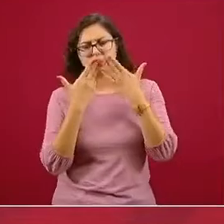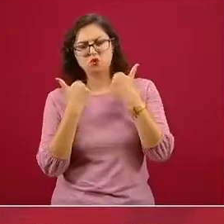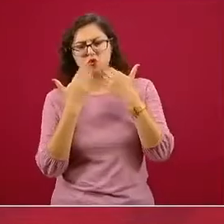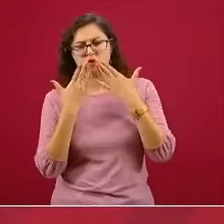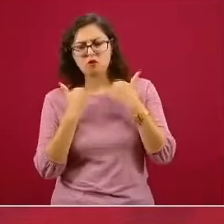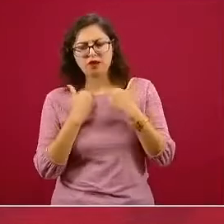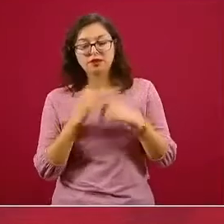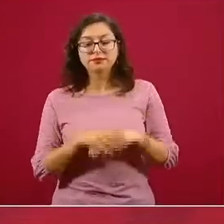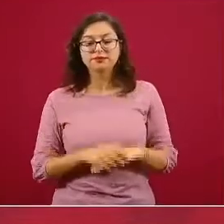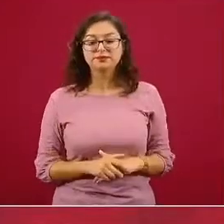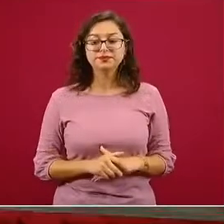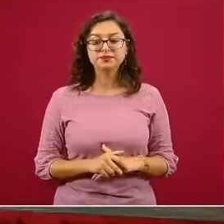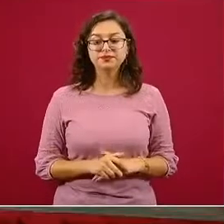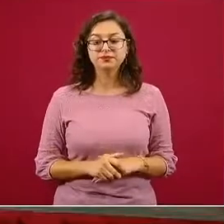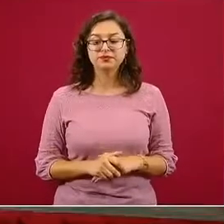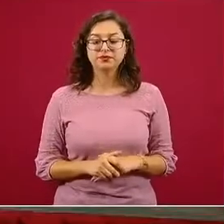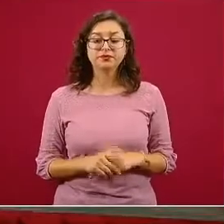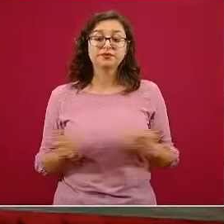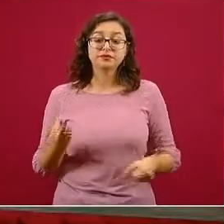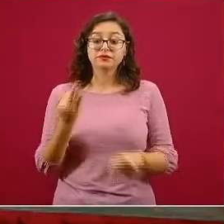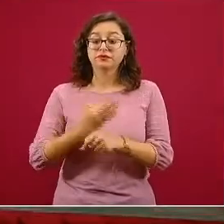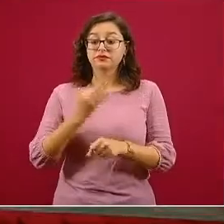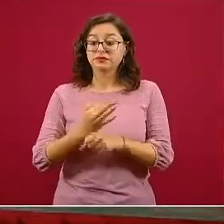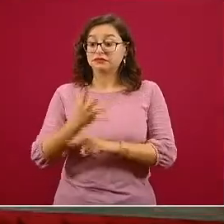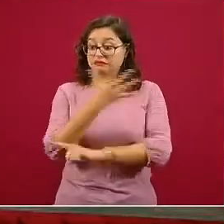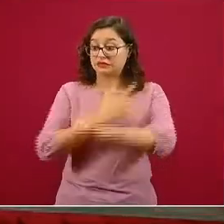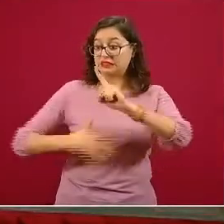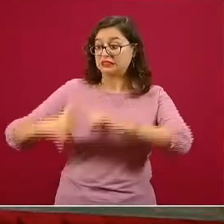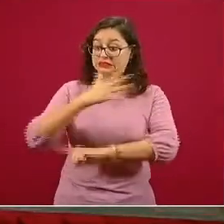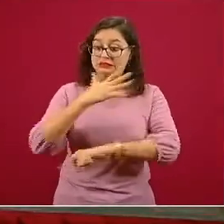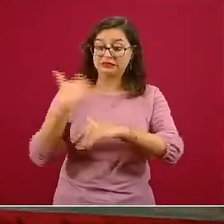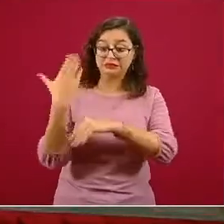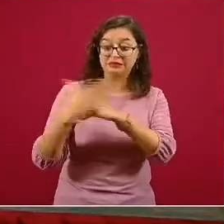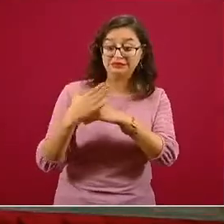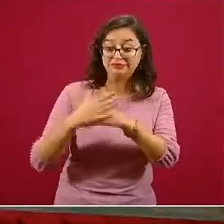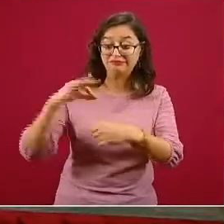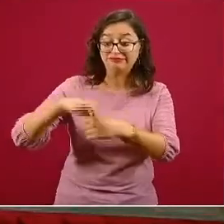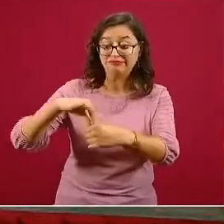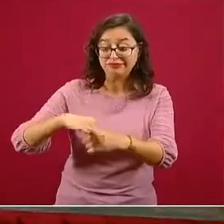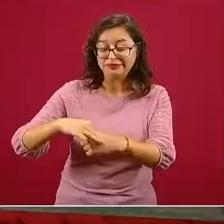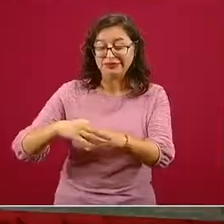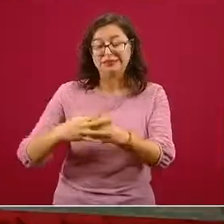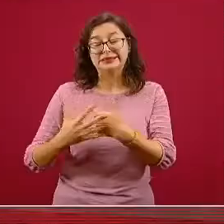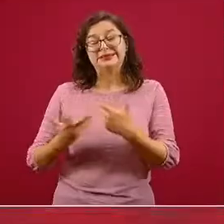Federal. Desde luego aquí estamos ante un escenario en el que podría haber un